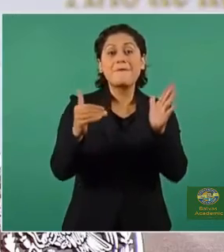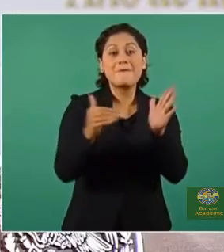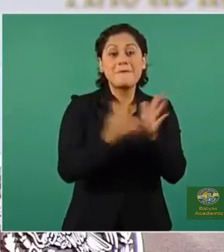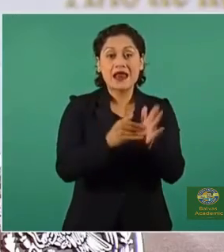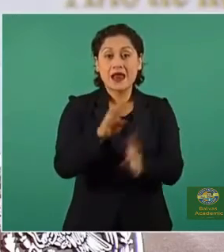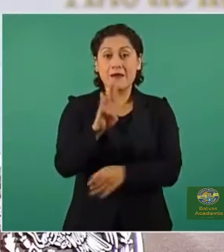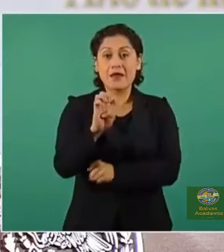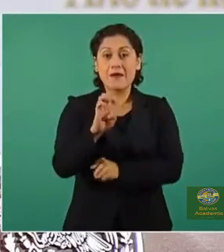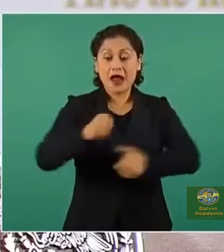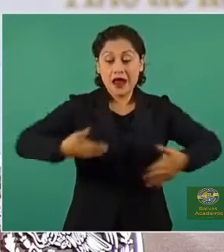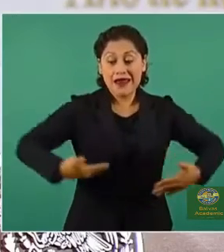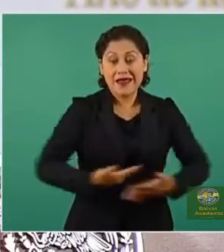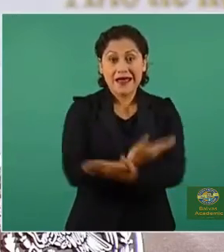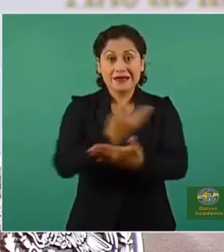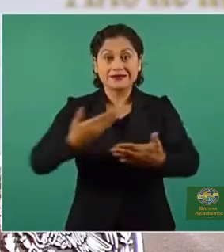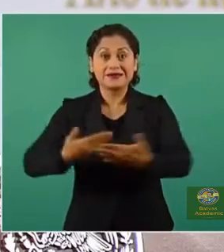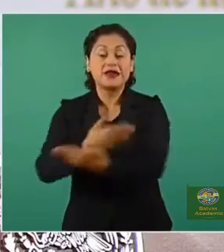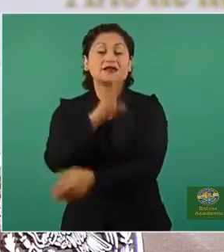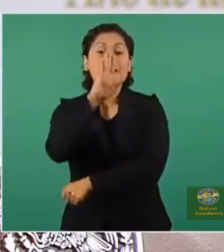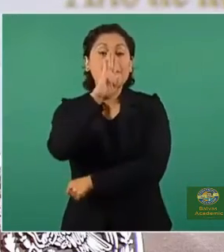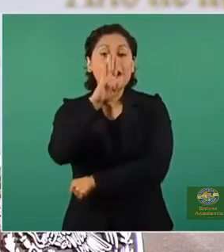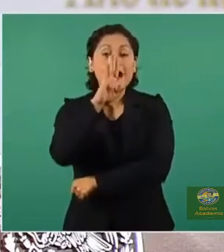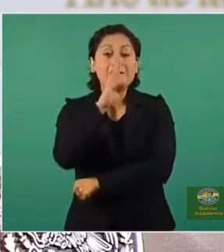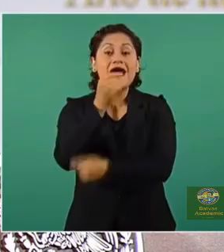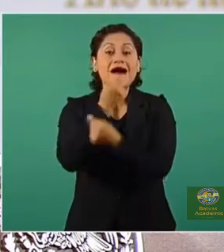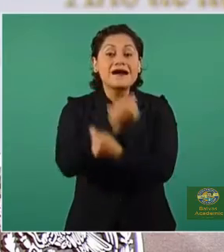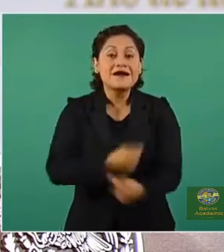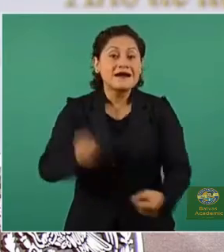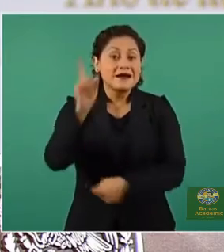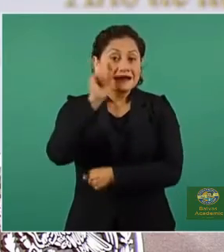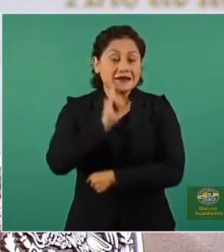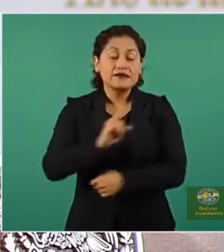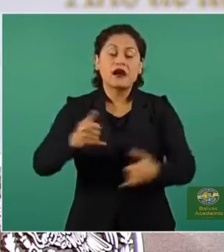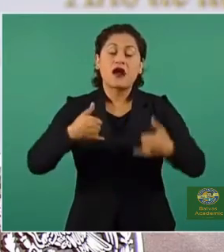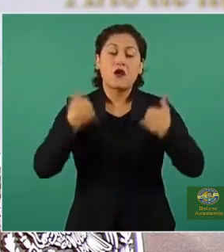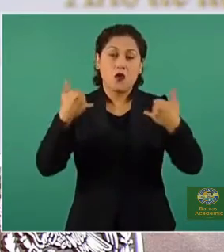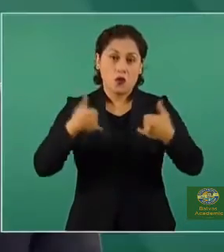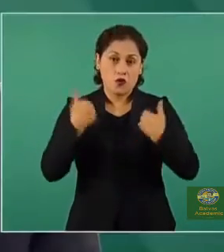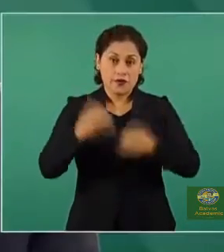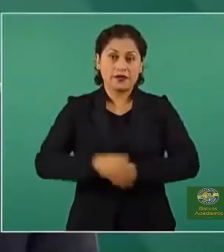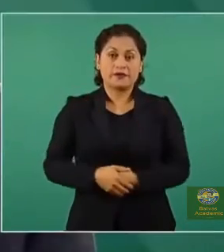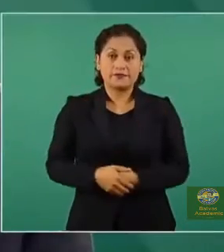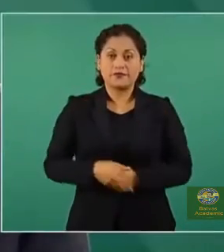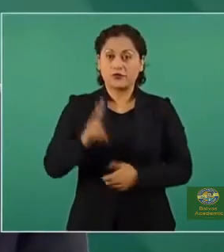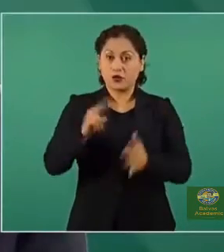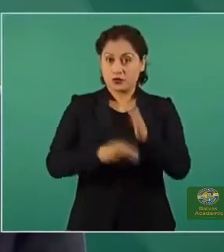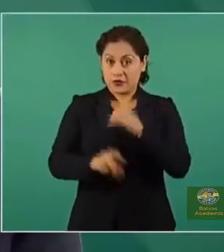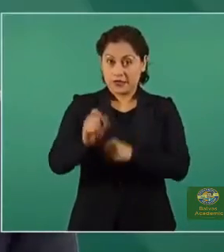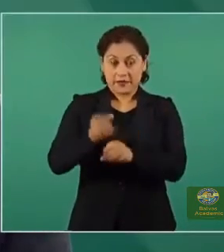madres, niñas y jóvenes. En 2020 se registraron